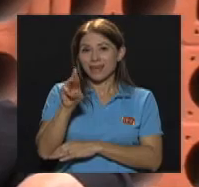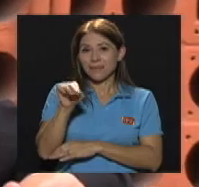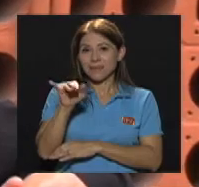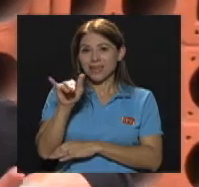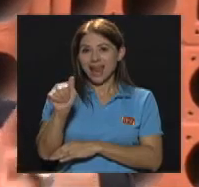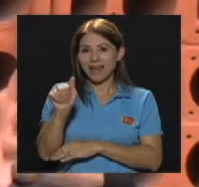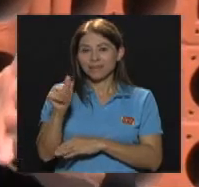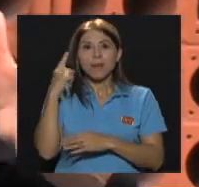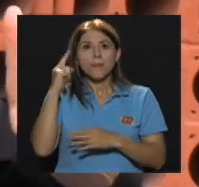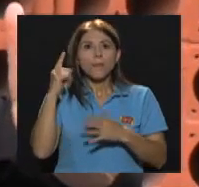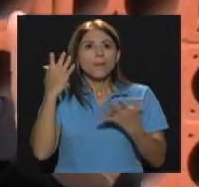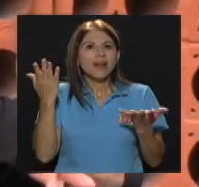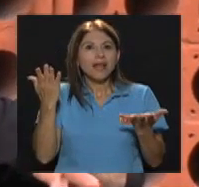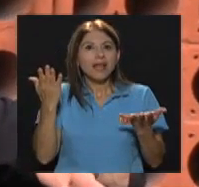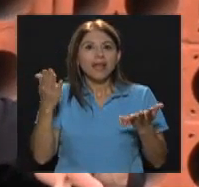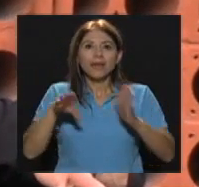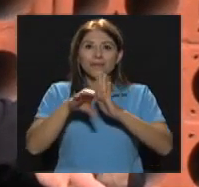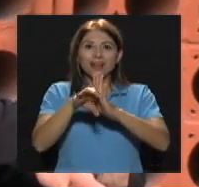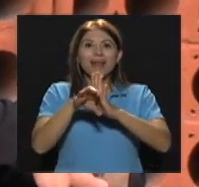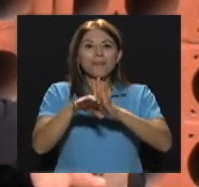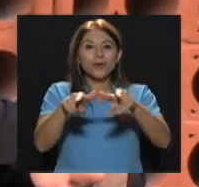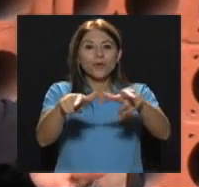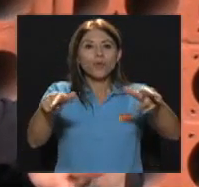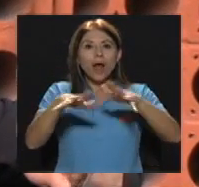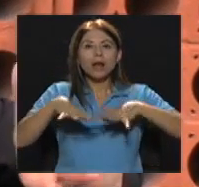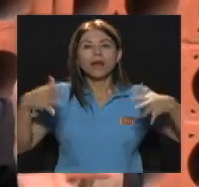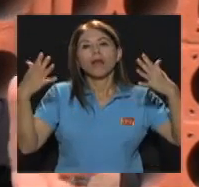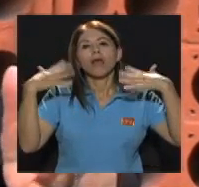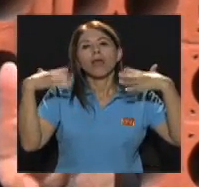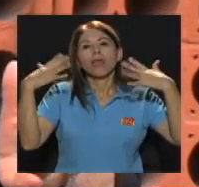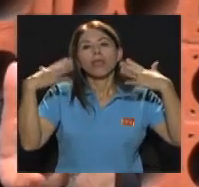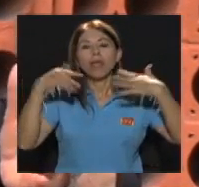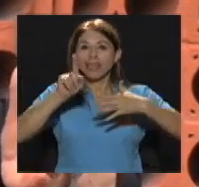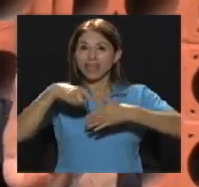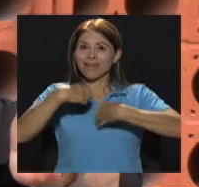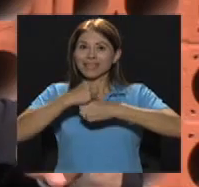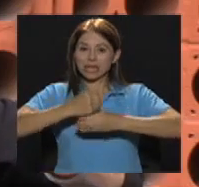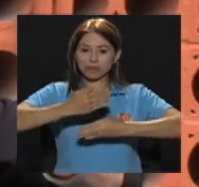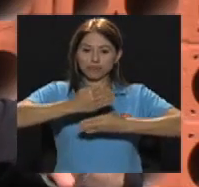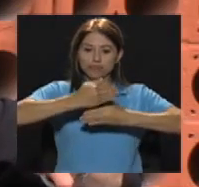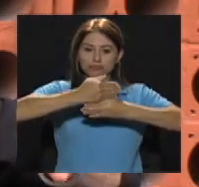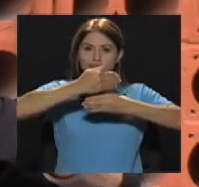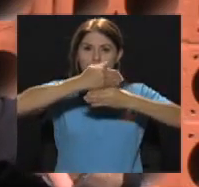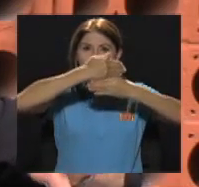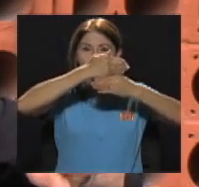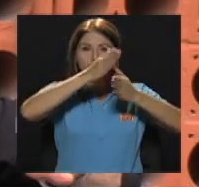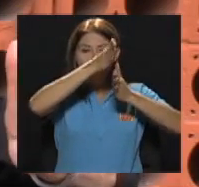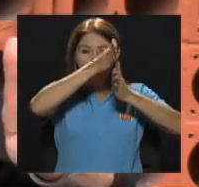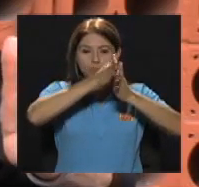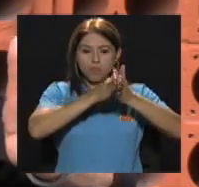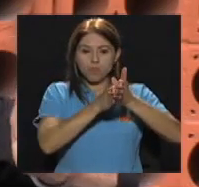la masa térmica son aquellos muros gruesos, ¿verdad? Entonces, por ejemplo, el muro grueso de